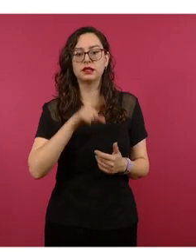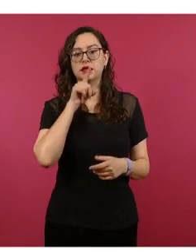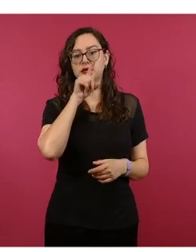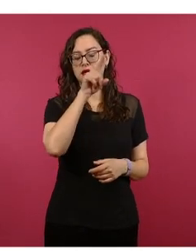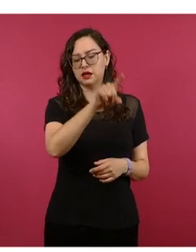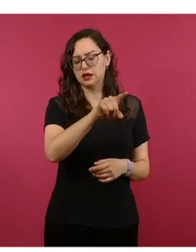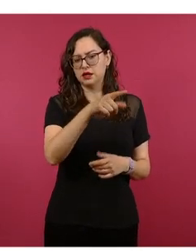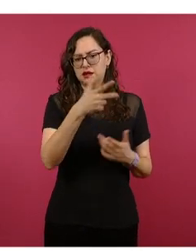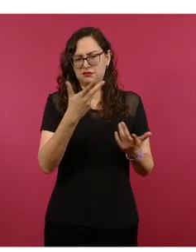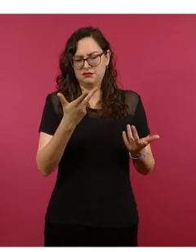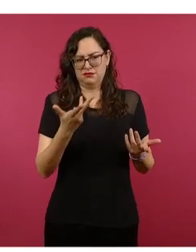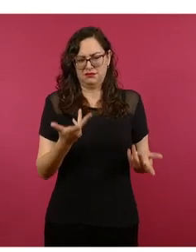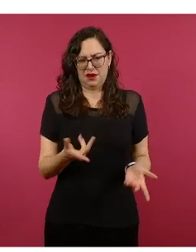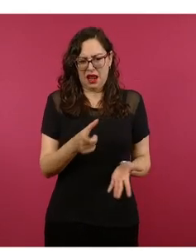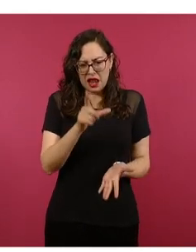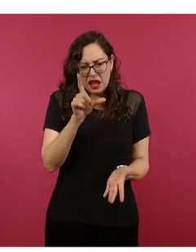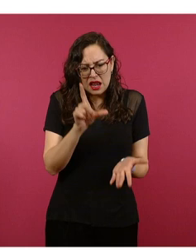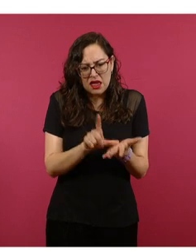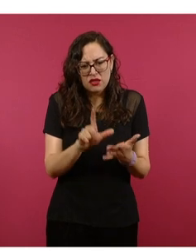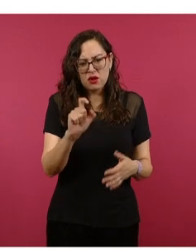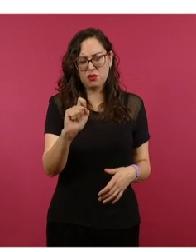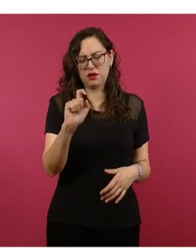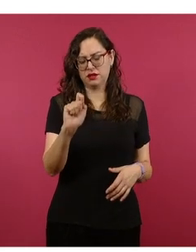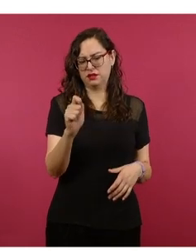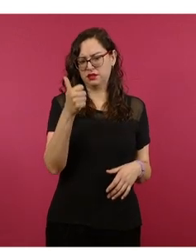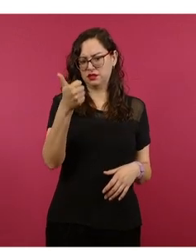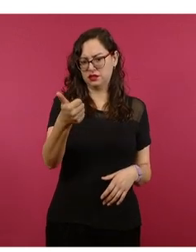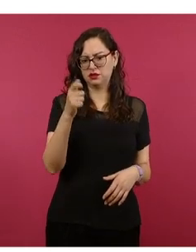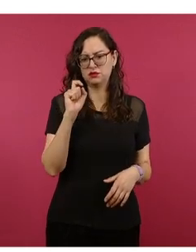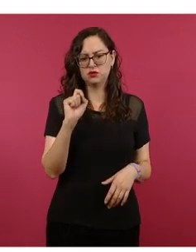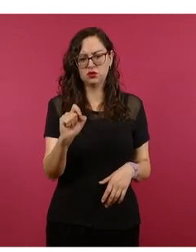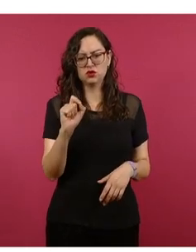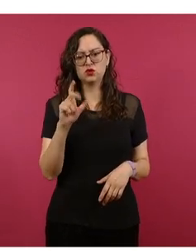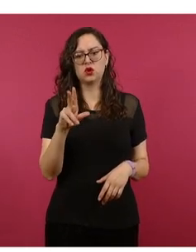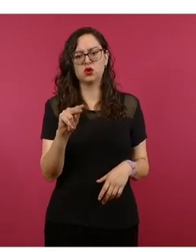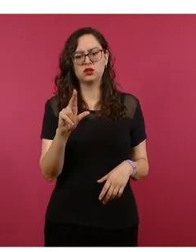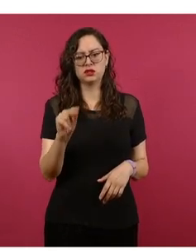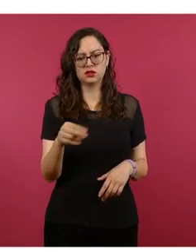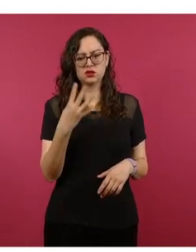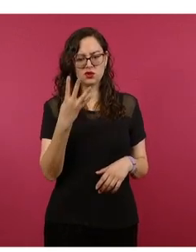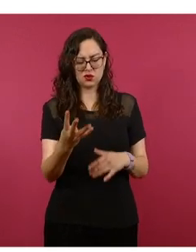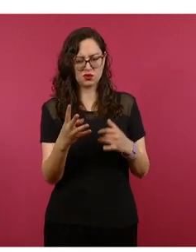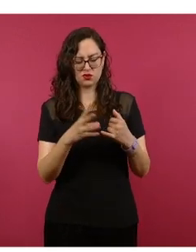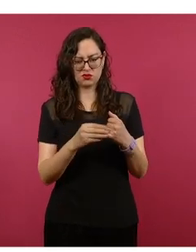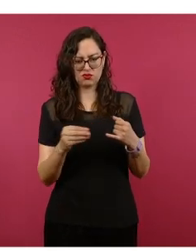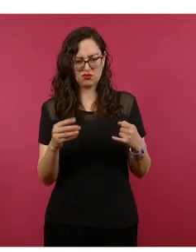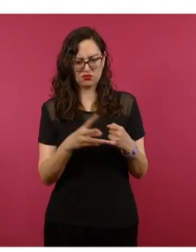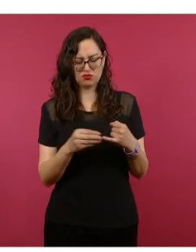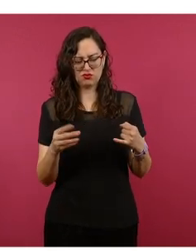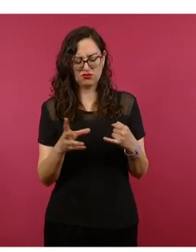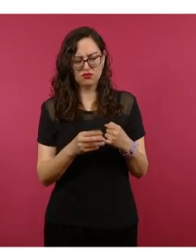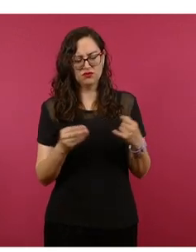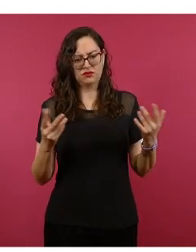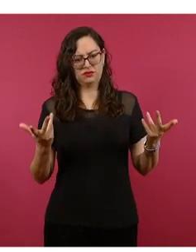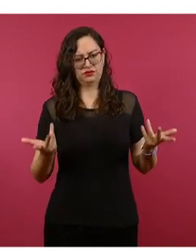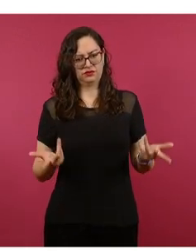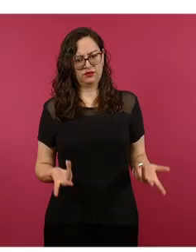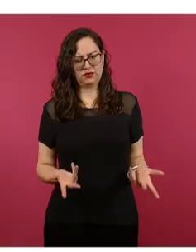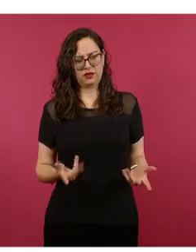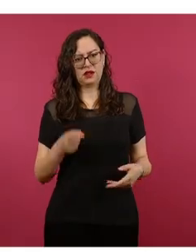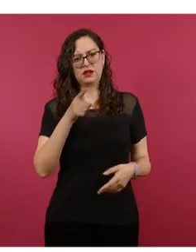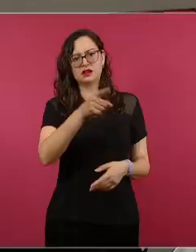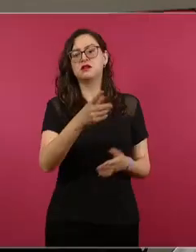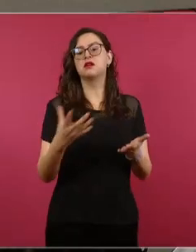1800, 26 pesos con 84 centavos en el caso del litro promedio de la regular, con